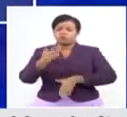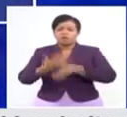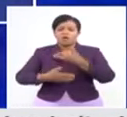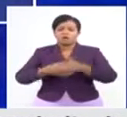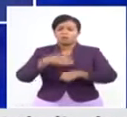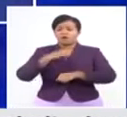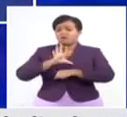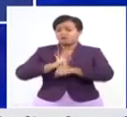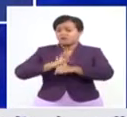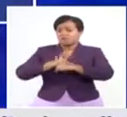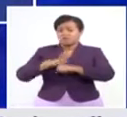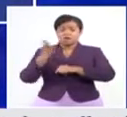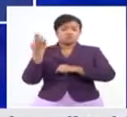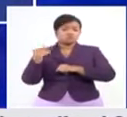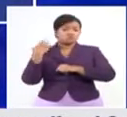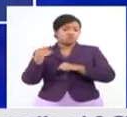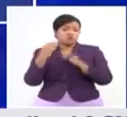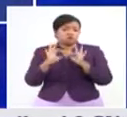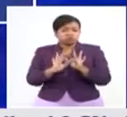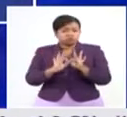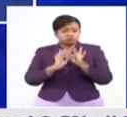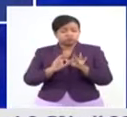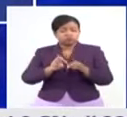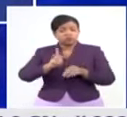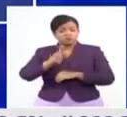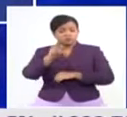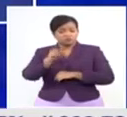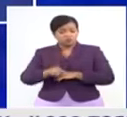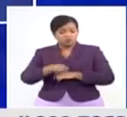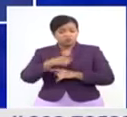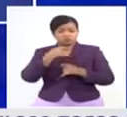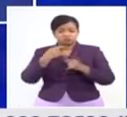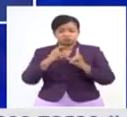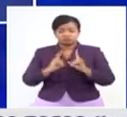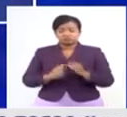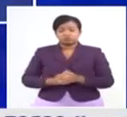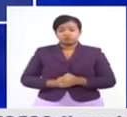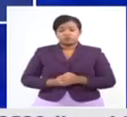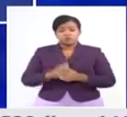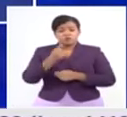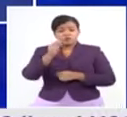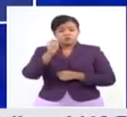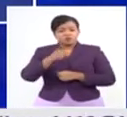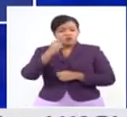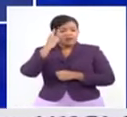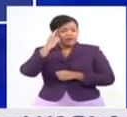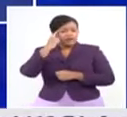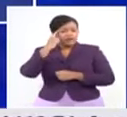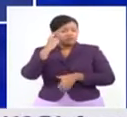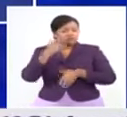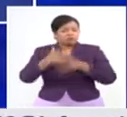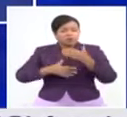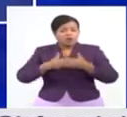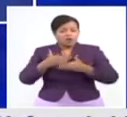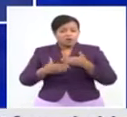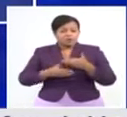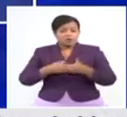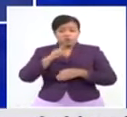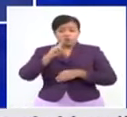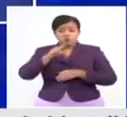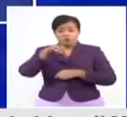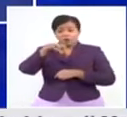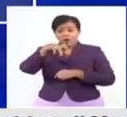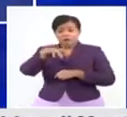crónica, 3 de los fallecidos, una persona con demencia, 1 con cáncer y 1 con